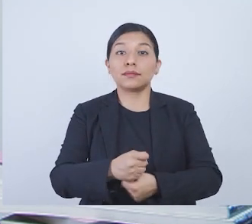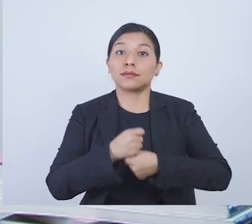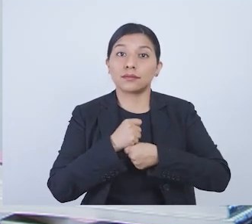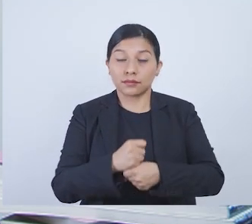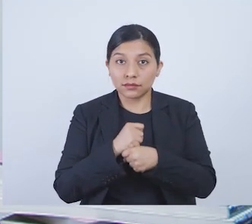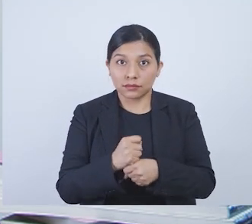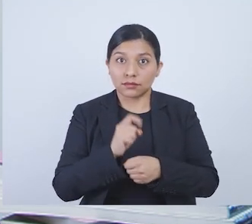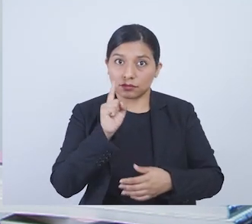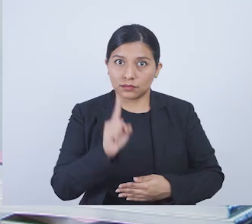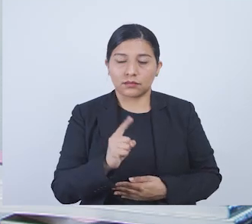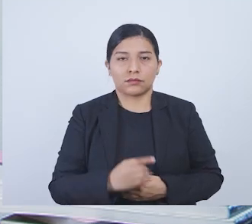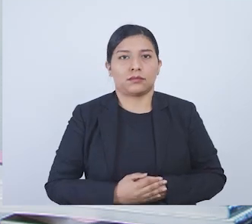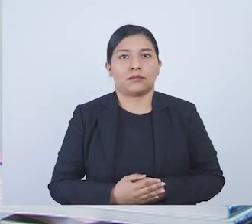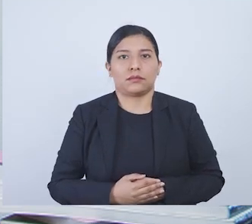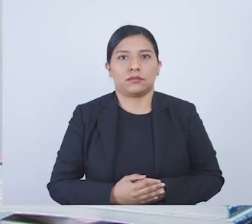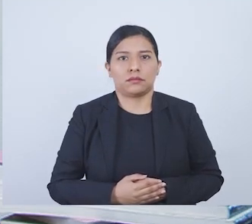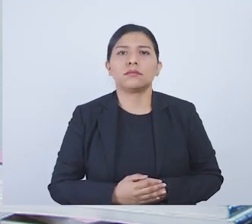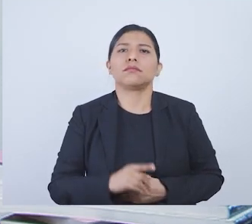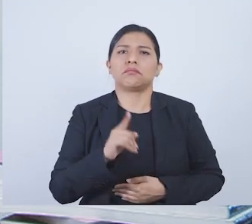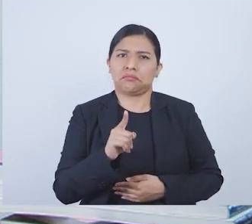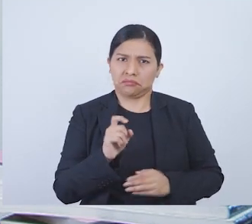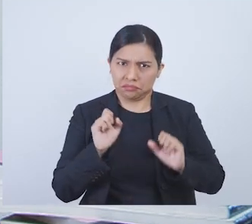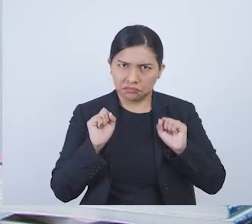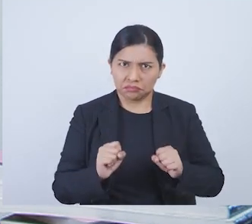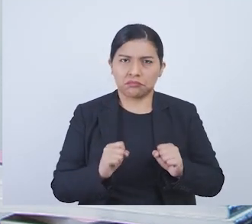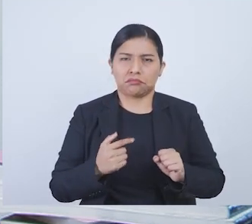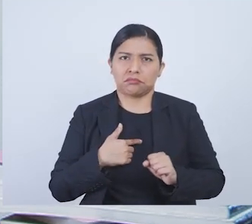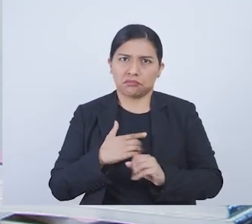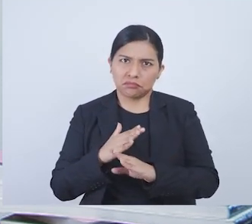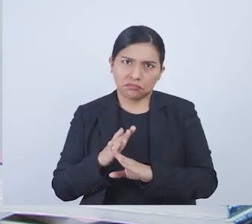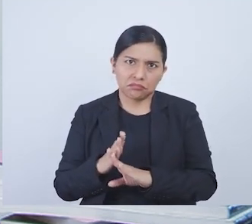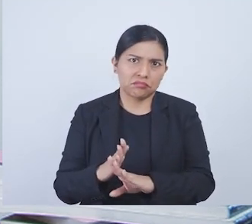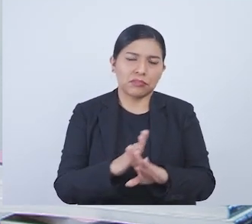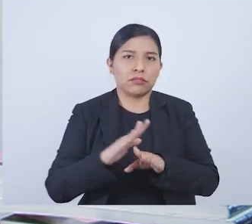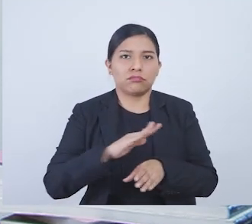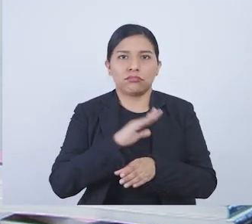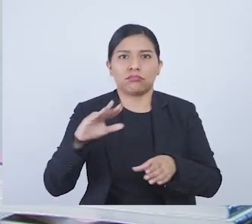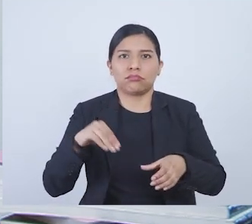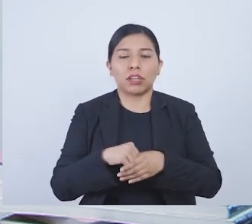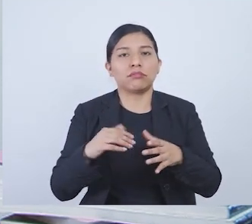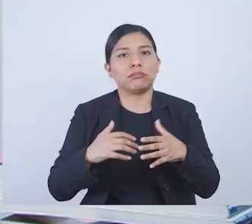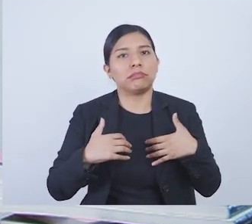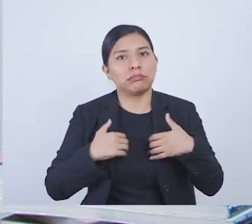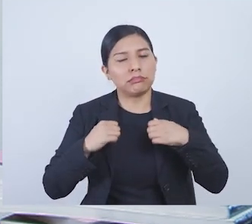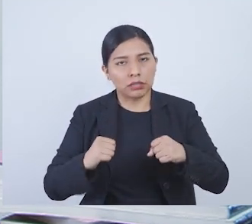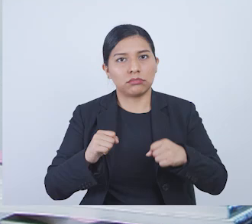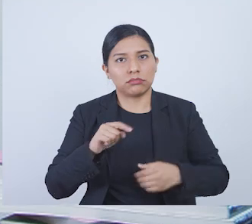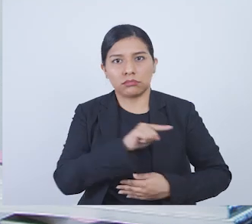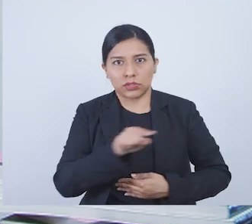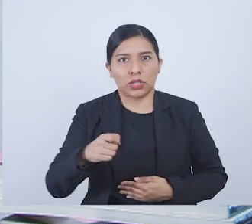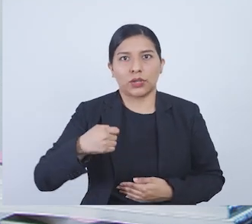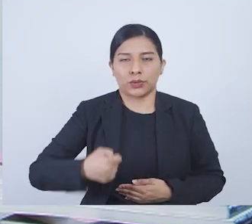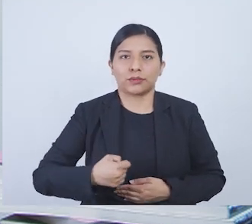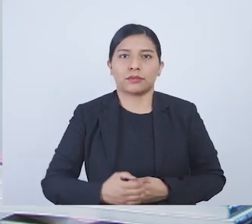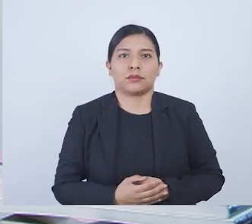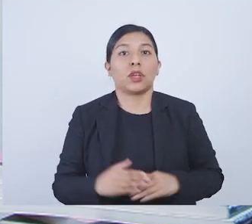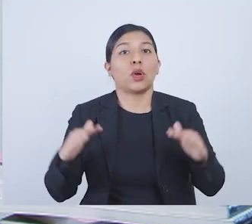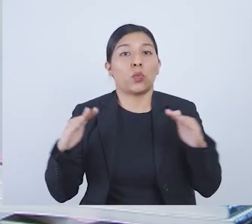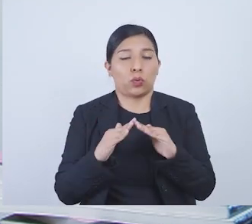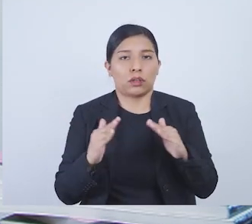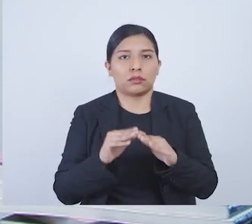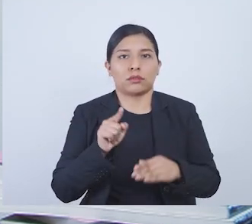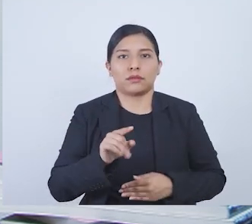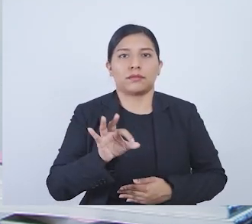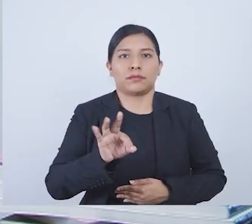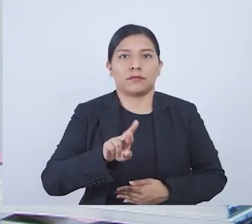estímulos van a ser los adecuados y van a proteger la integridad y la salud del estudiante. Y luego la